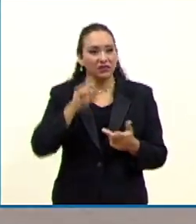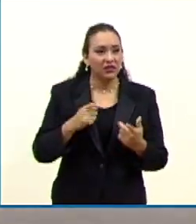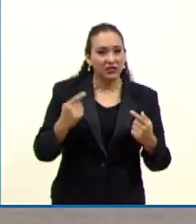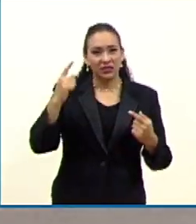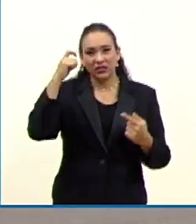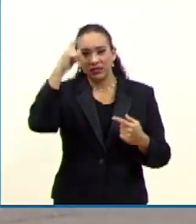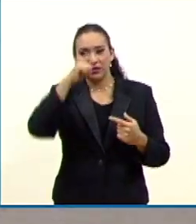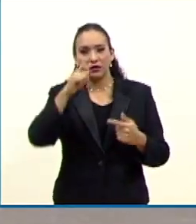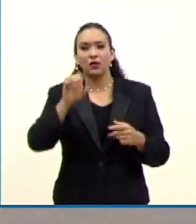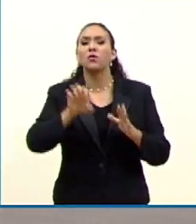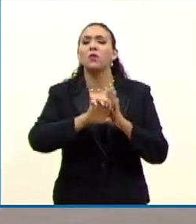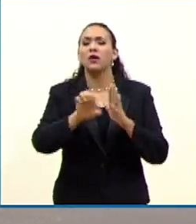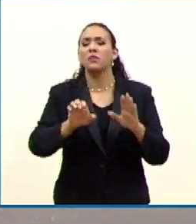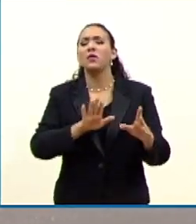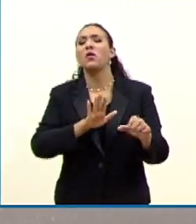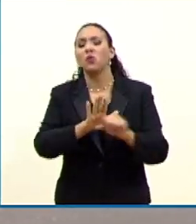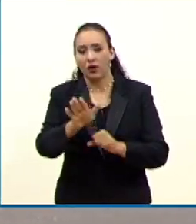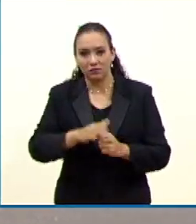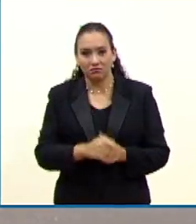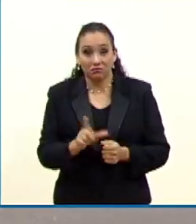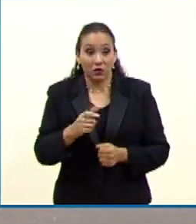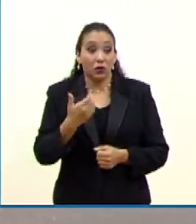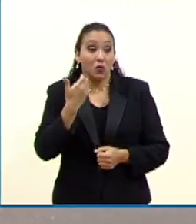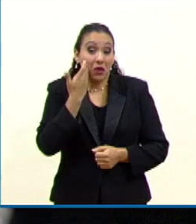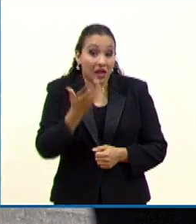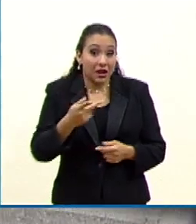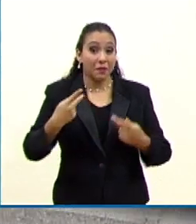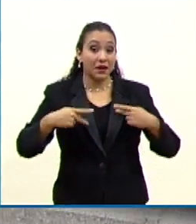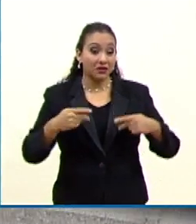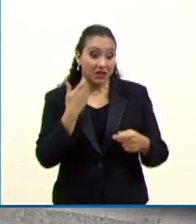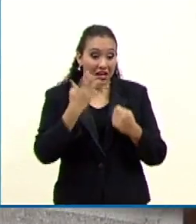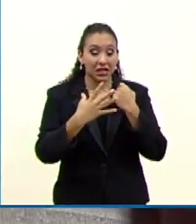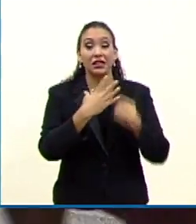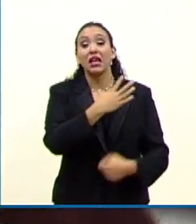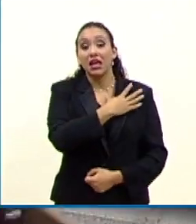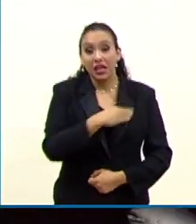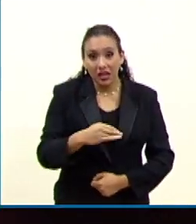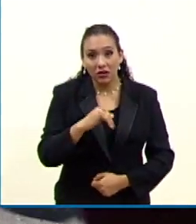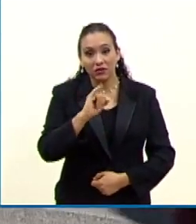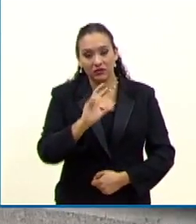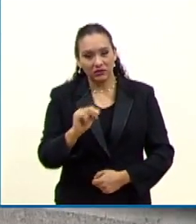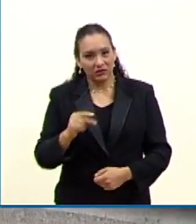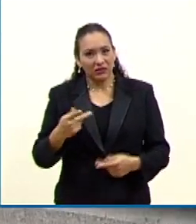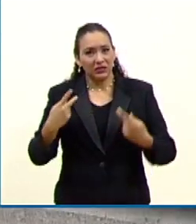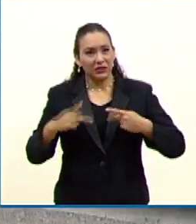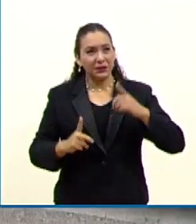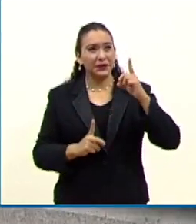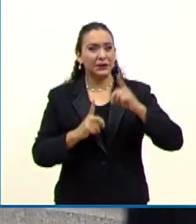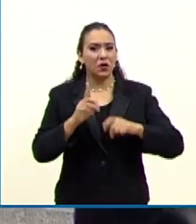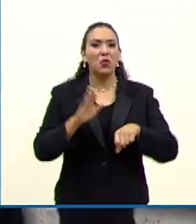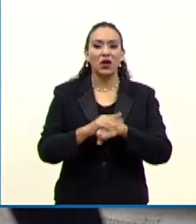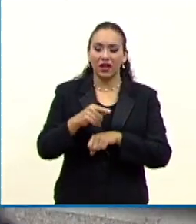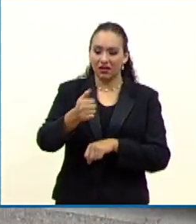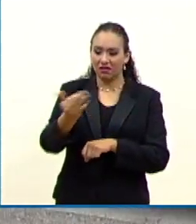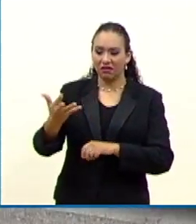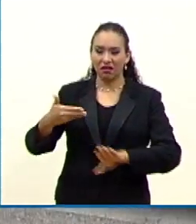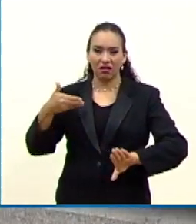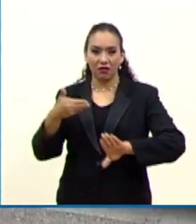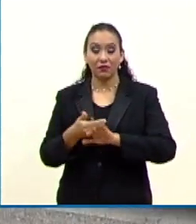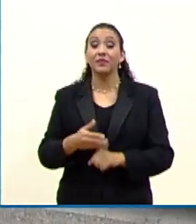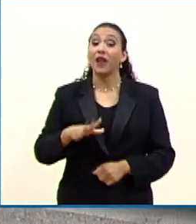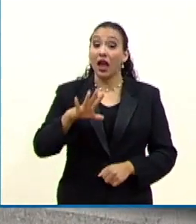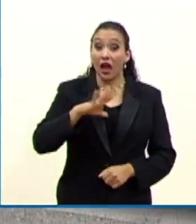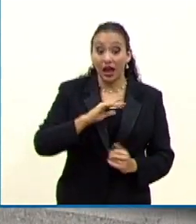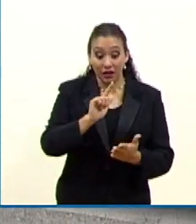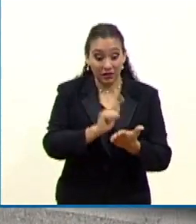en los derechos a la integridad patrimoniales, sexuales y reproductivos. Está reconocida en la Ley General de Acceso de las Mujeres a una